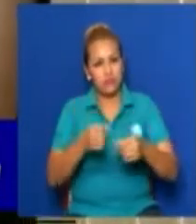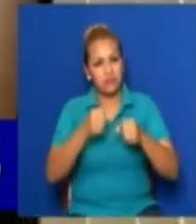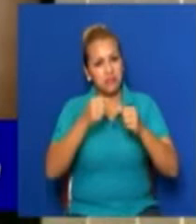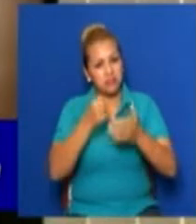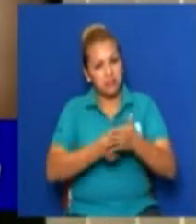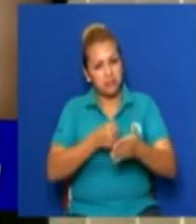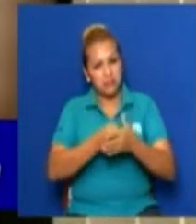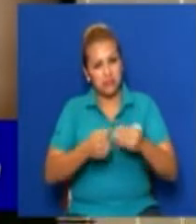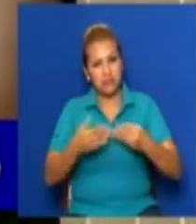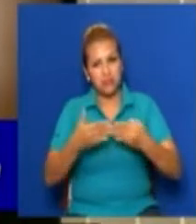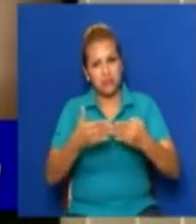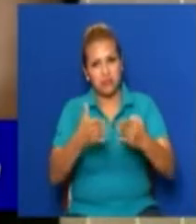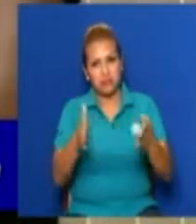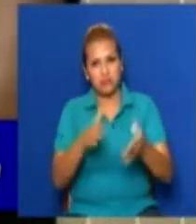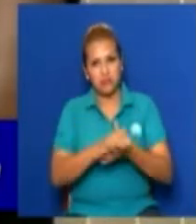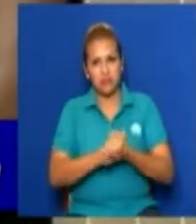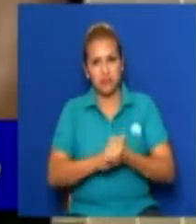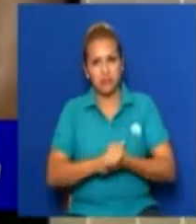género.